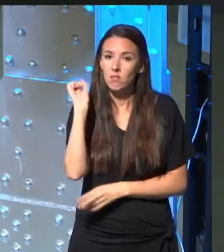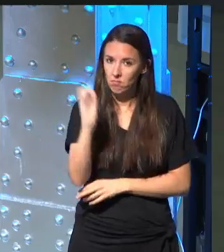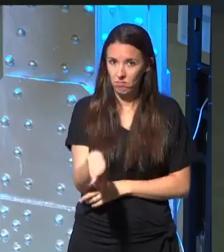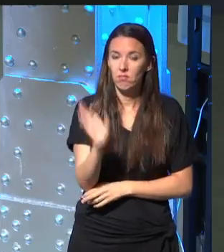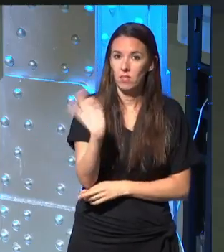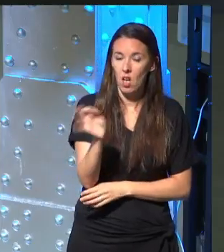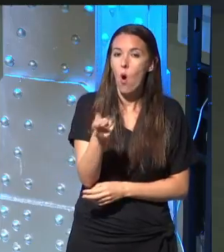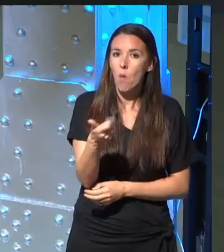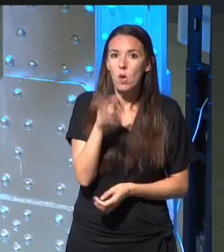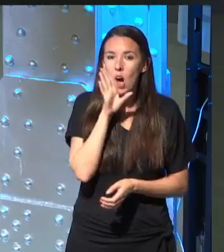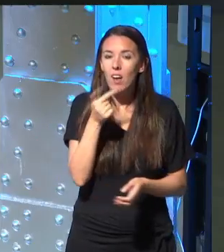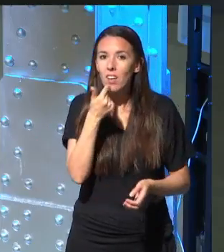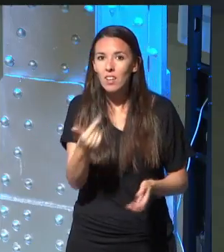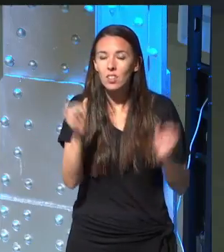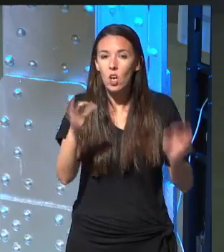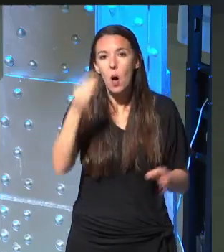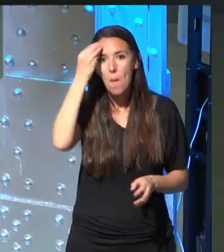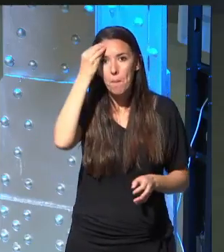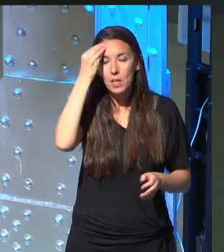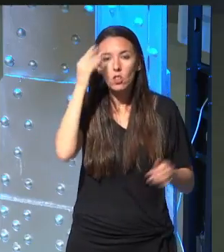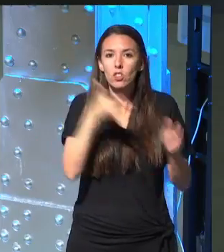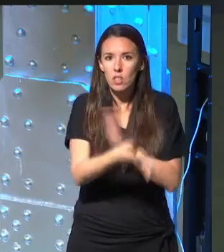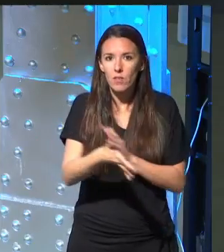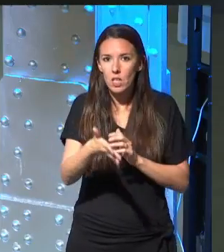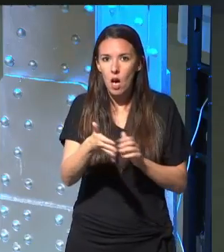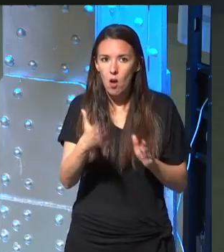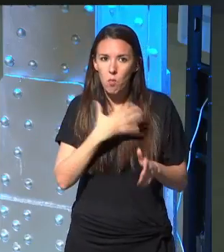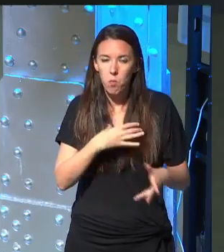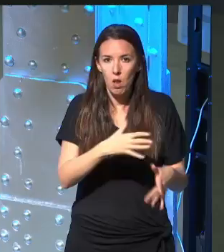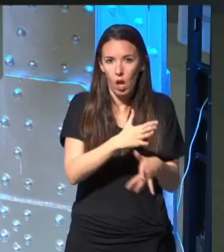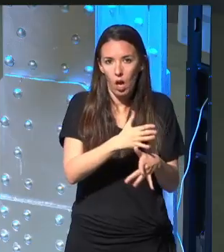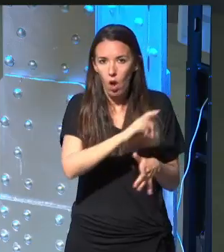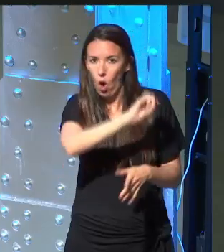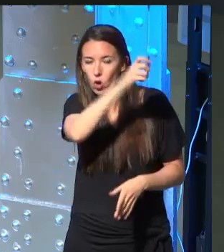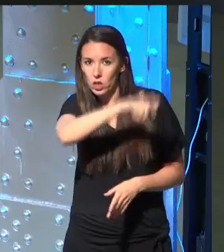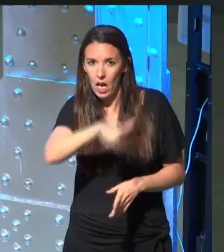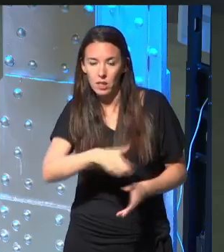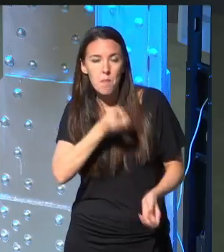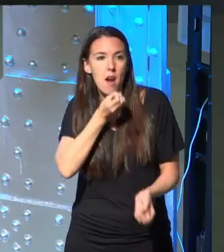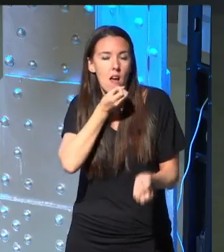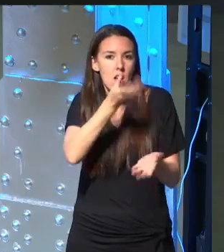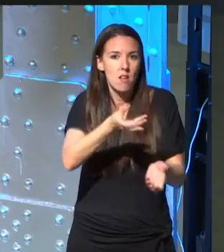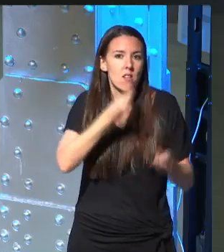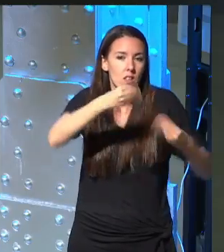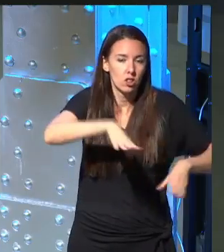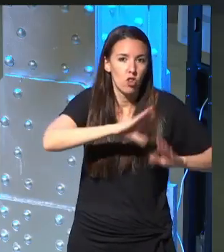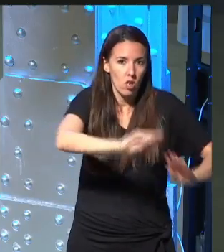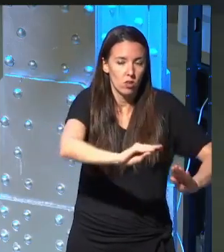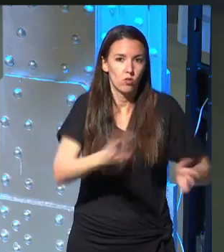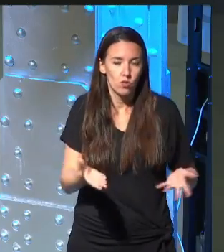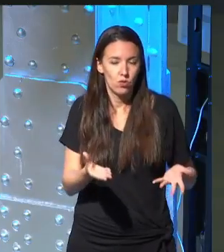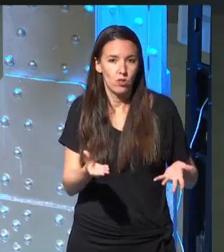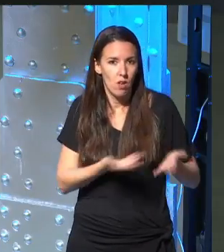un poco, vamos, lo que dices, que yo creo que es un cartucho que sí que puede jugar gente para contar su historia, ¿no? Desde